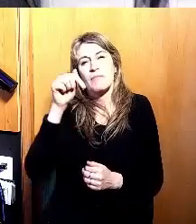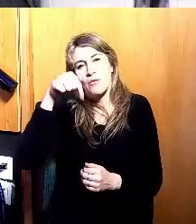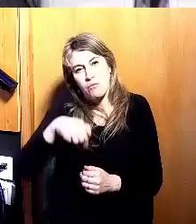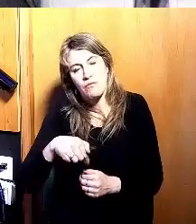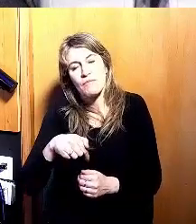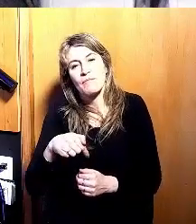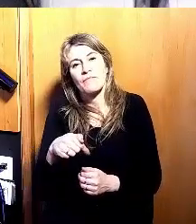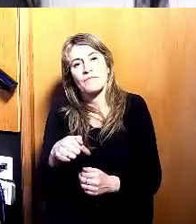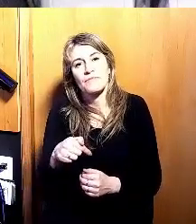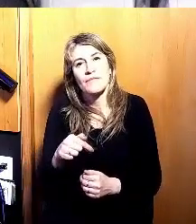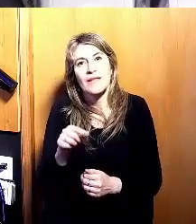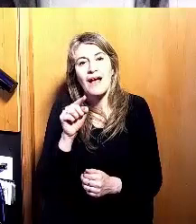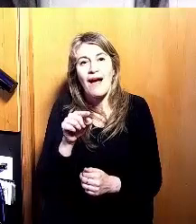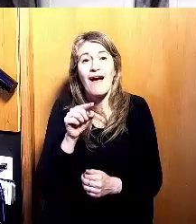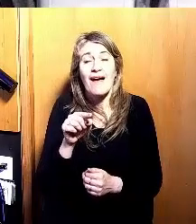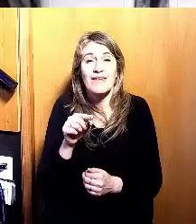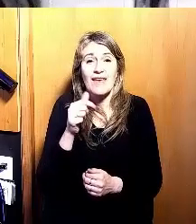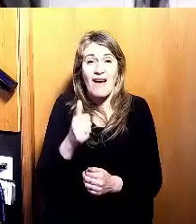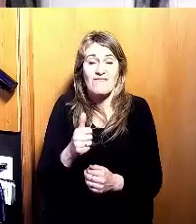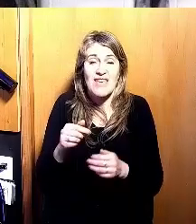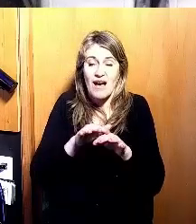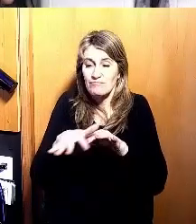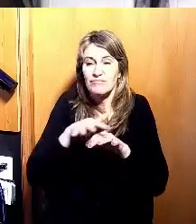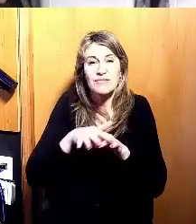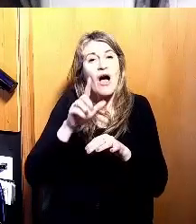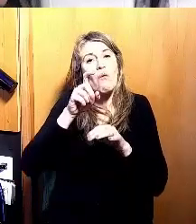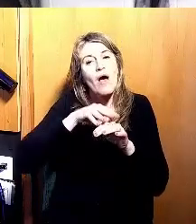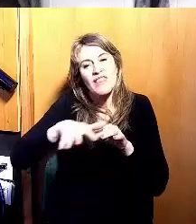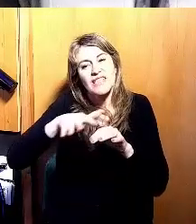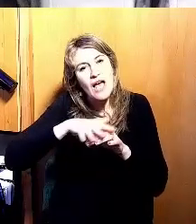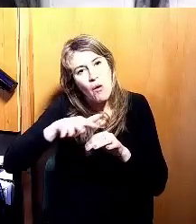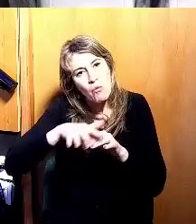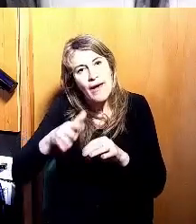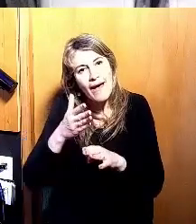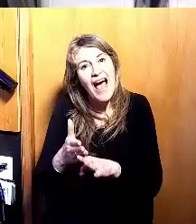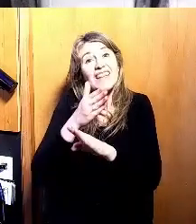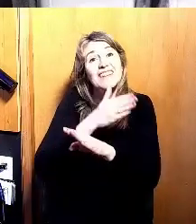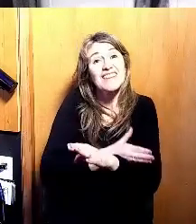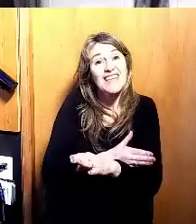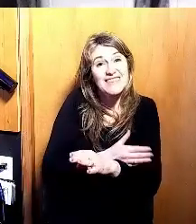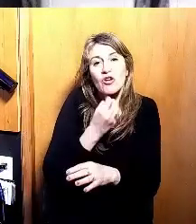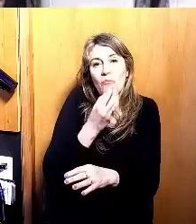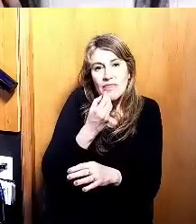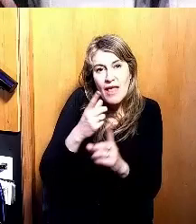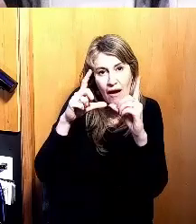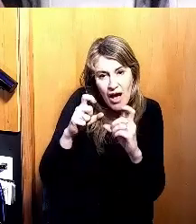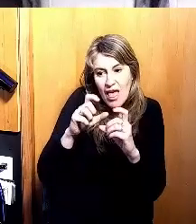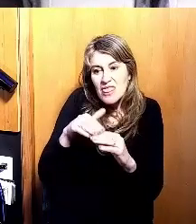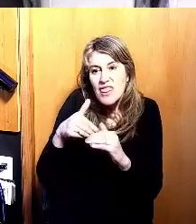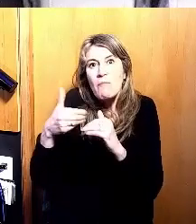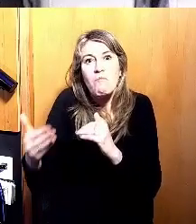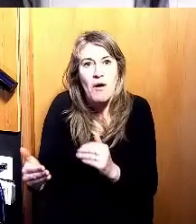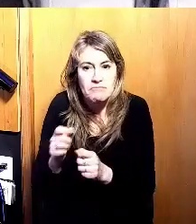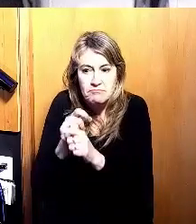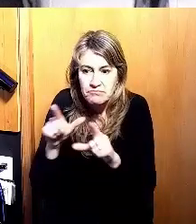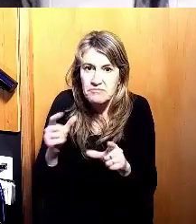Valencia, el estado de un canal de desagüe en un antes y un después de las intervenciones de este programa de áreas